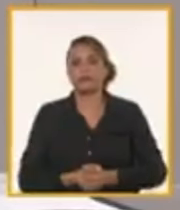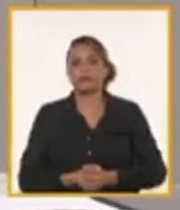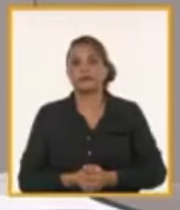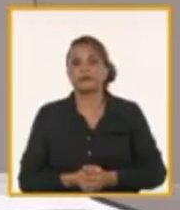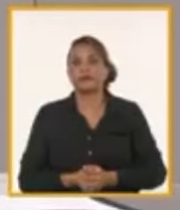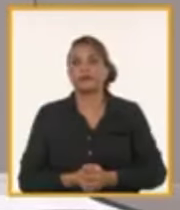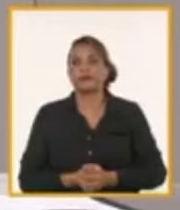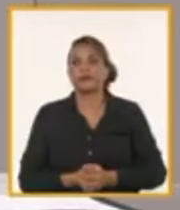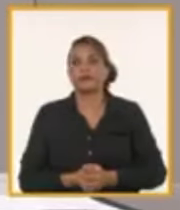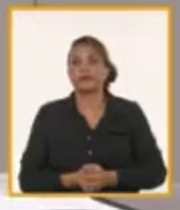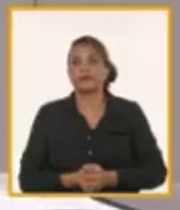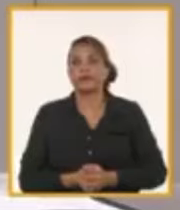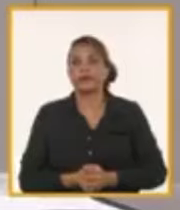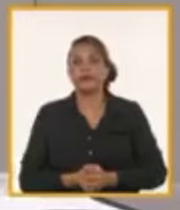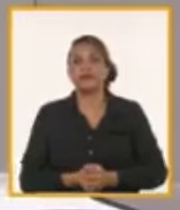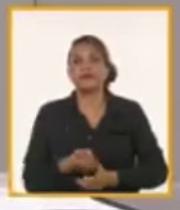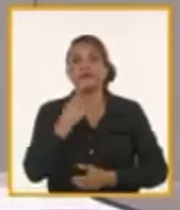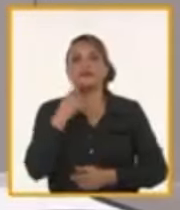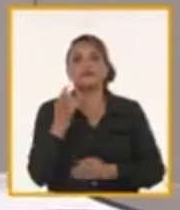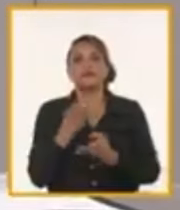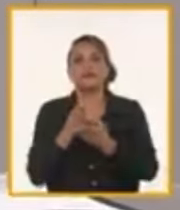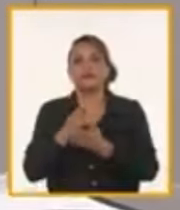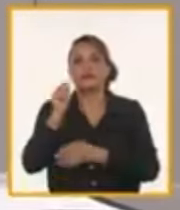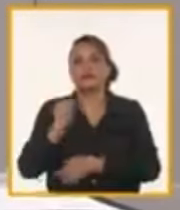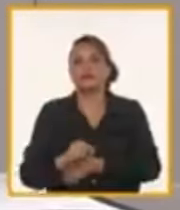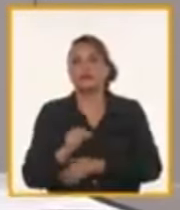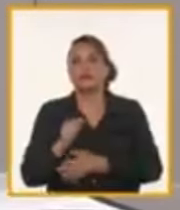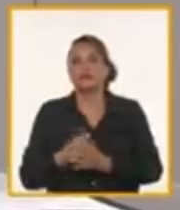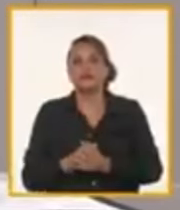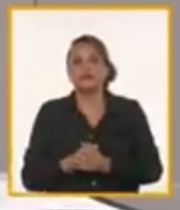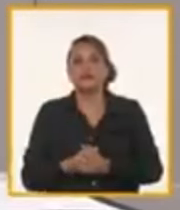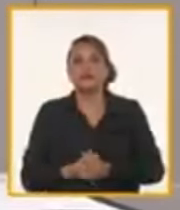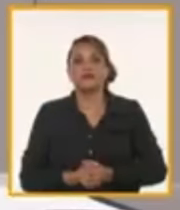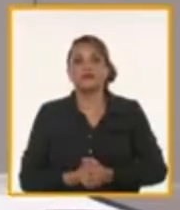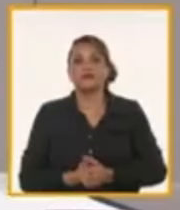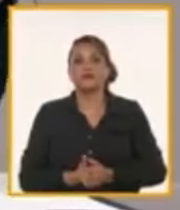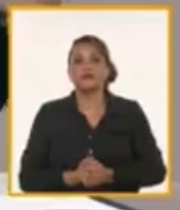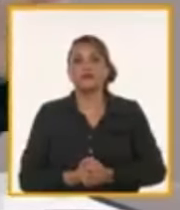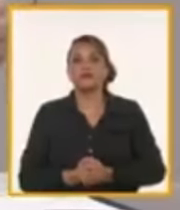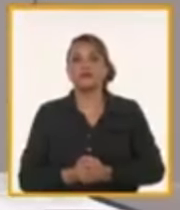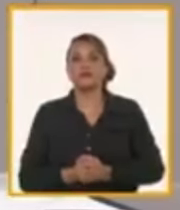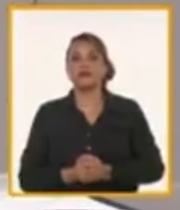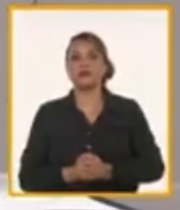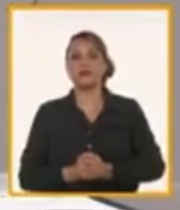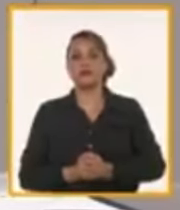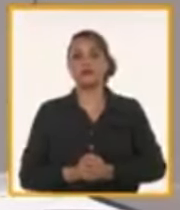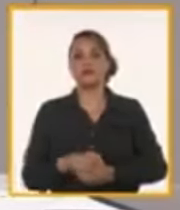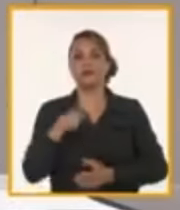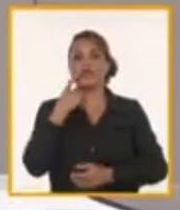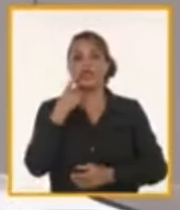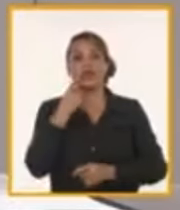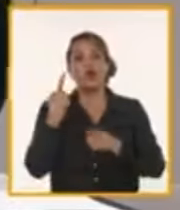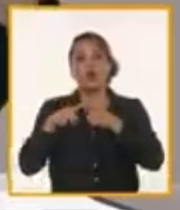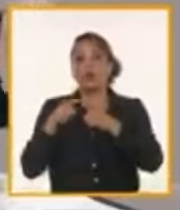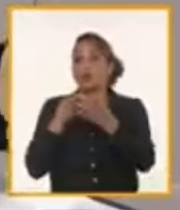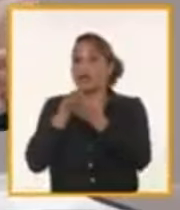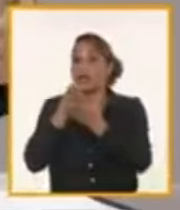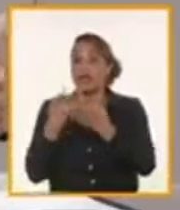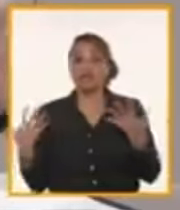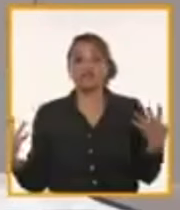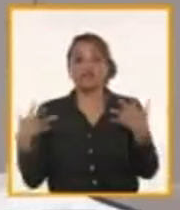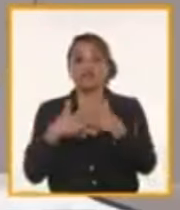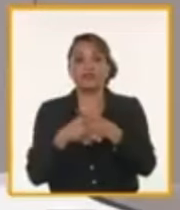de que nuestros estudiantes o sea el vínculo de la carrera y no solo de la carrera de agronomía sino de otras carreras que de igual manera se vinculan al